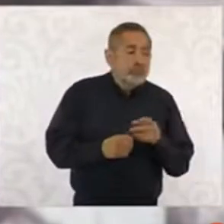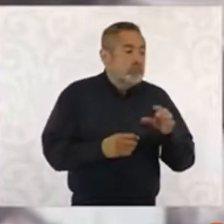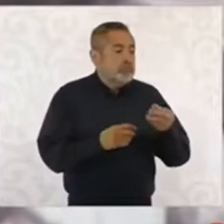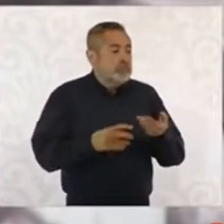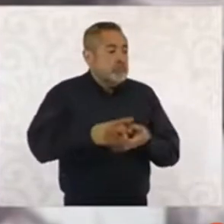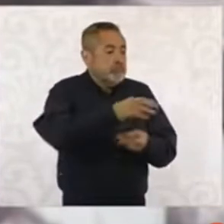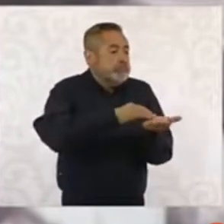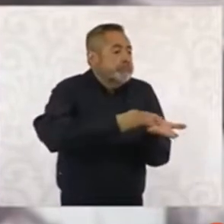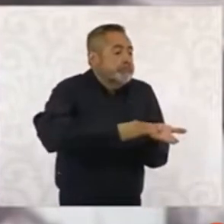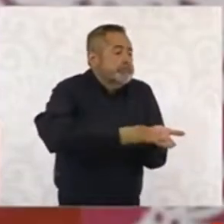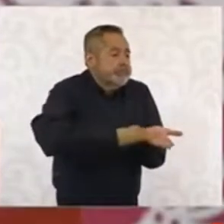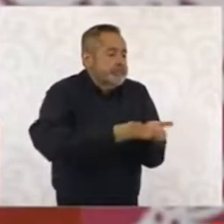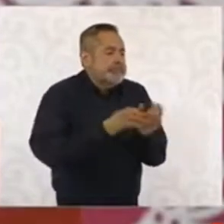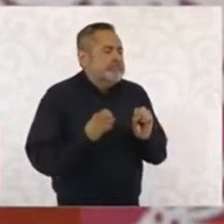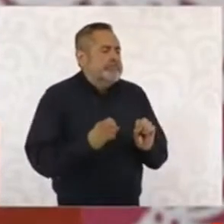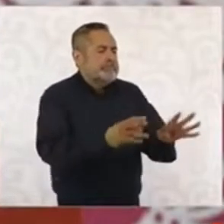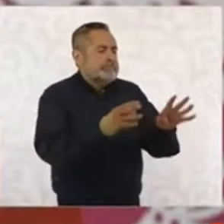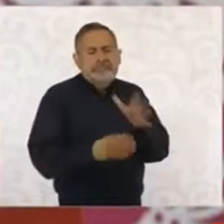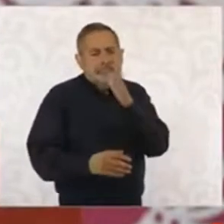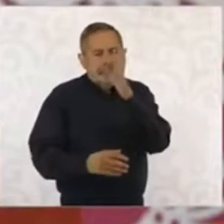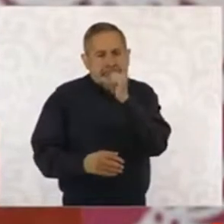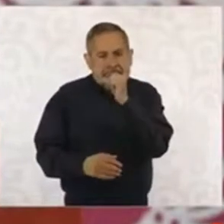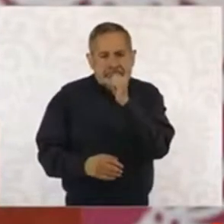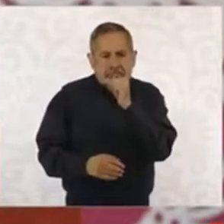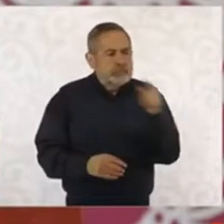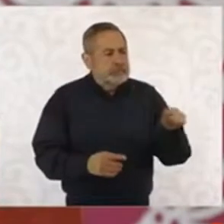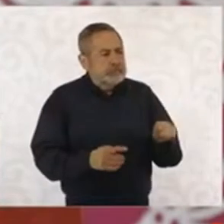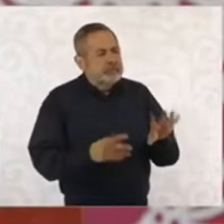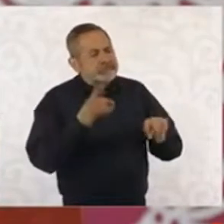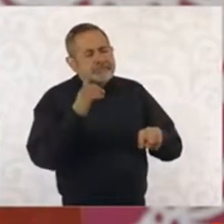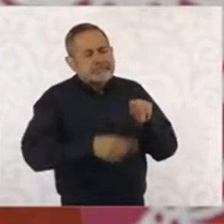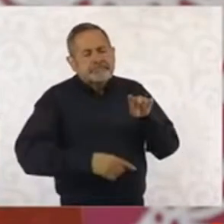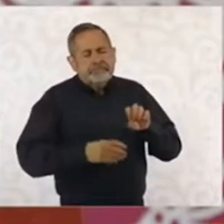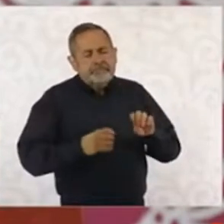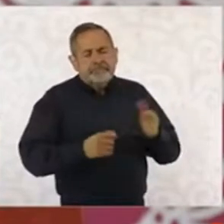condonaciones de impuestos y las exenciones de estos.